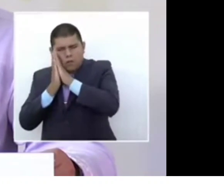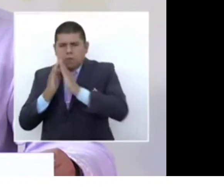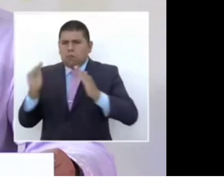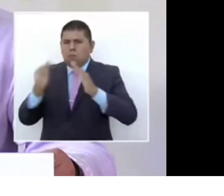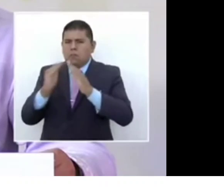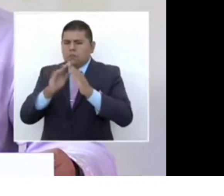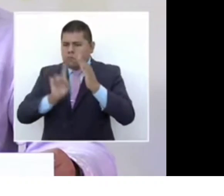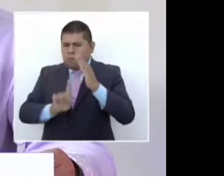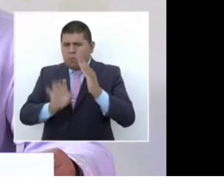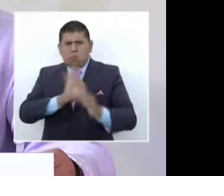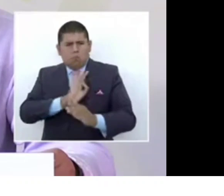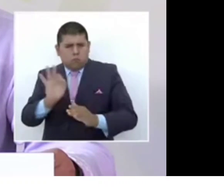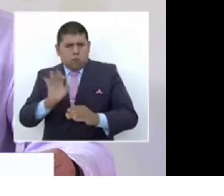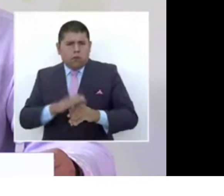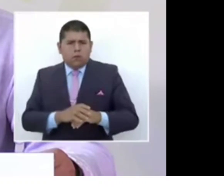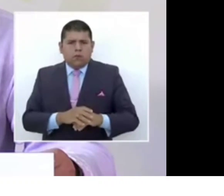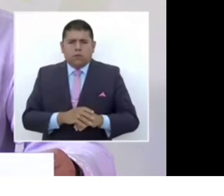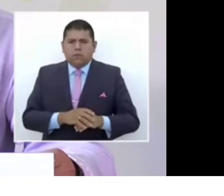casas,